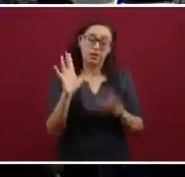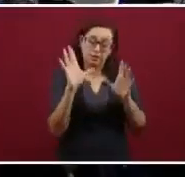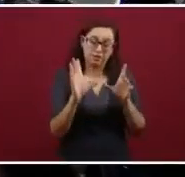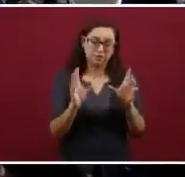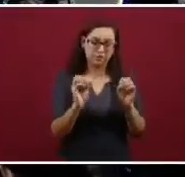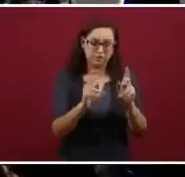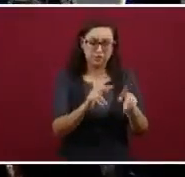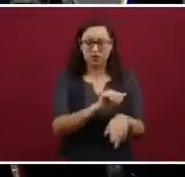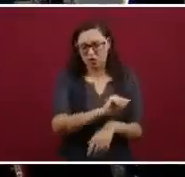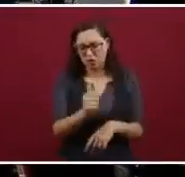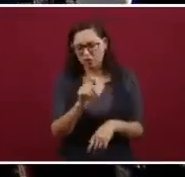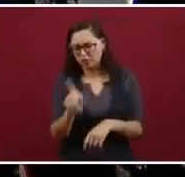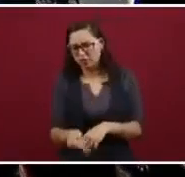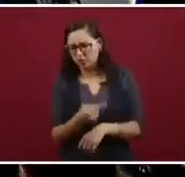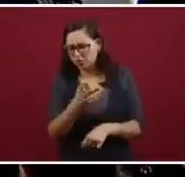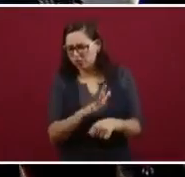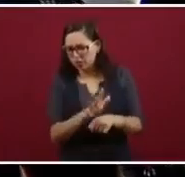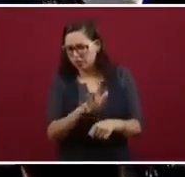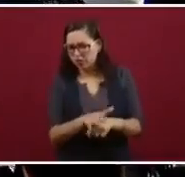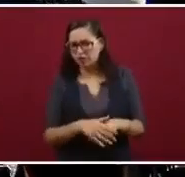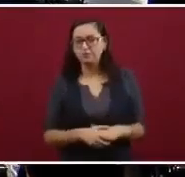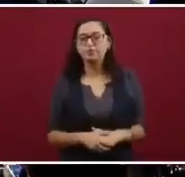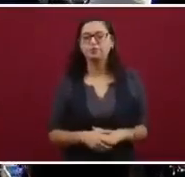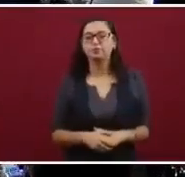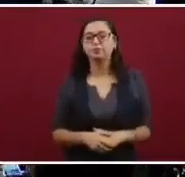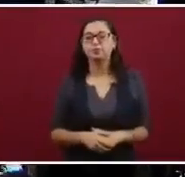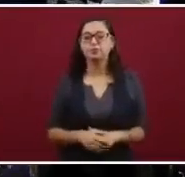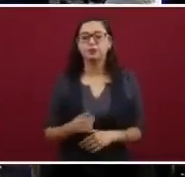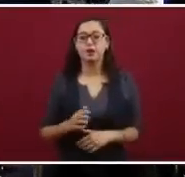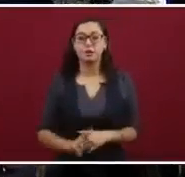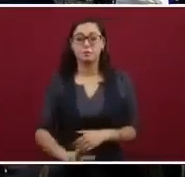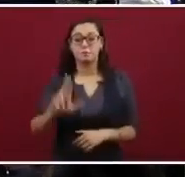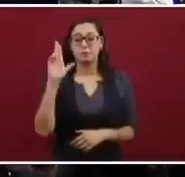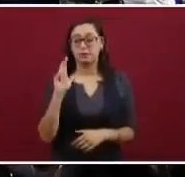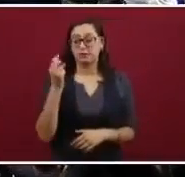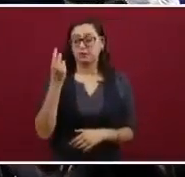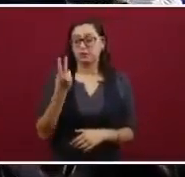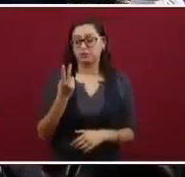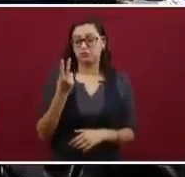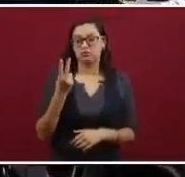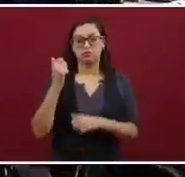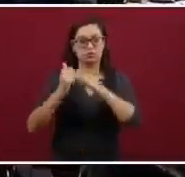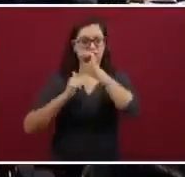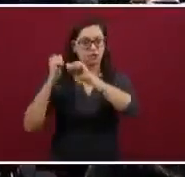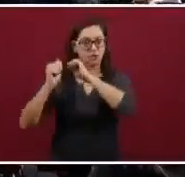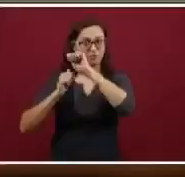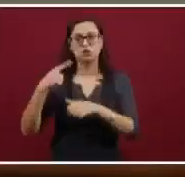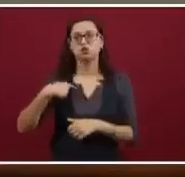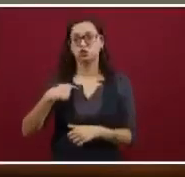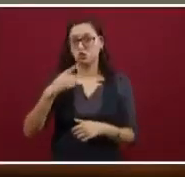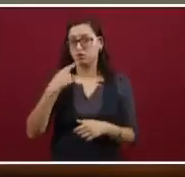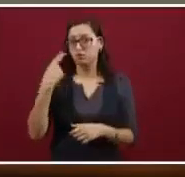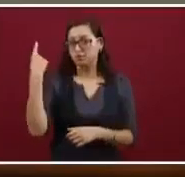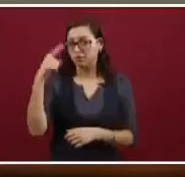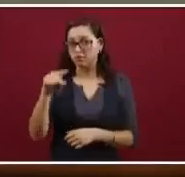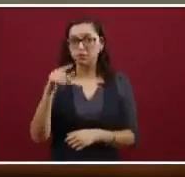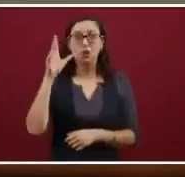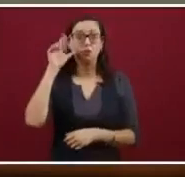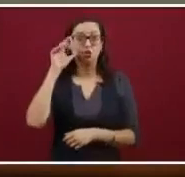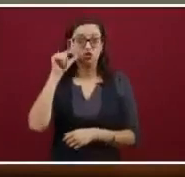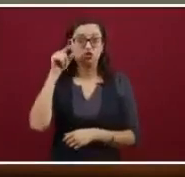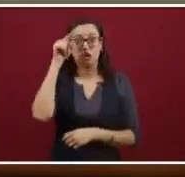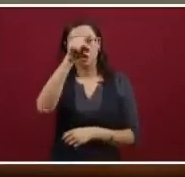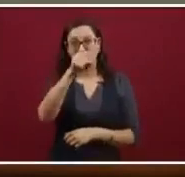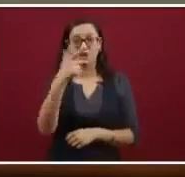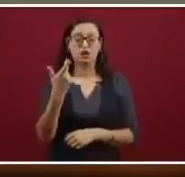otra pregunta. Sí, presidente, el pasado martes 2 de abril, aquí en la mañanera, yo denuncié los actos de corrupción del alcalde Billy Chatman en Los Mochis. Usted nos ofreció el respaldo